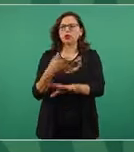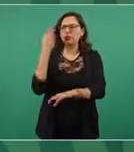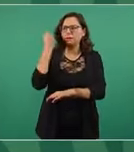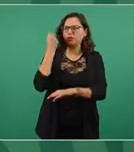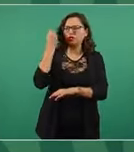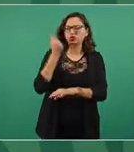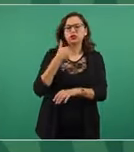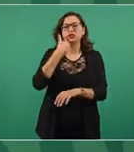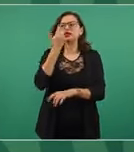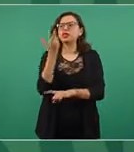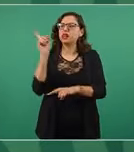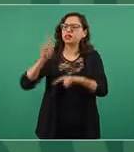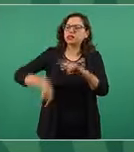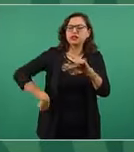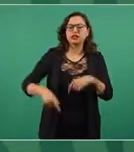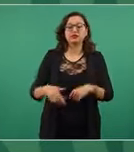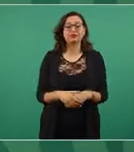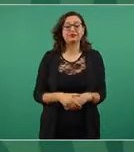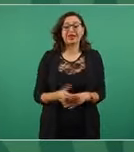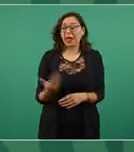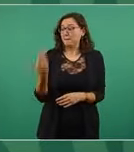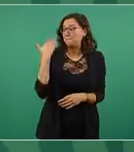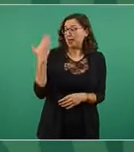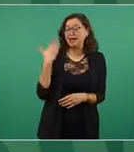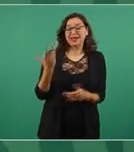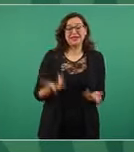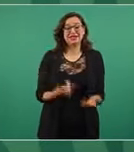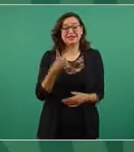Pero eso sucedió hace 6 meses.